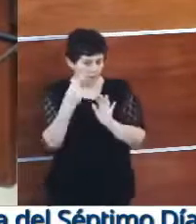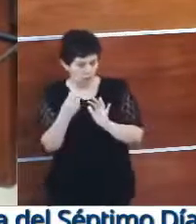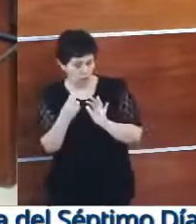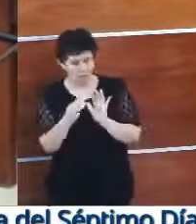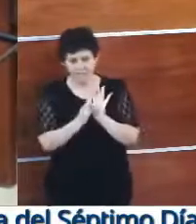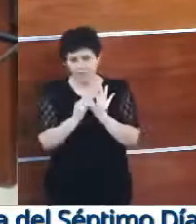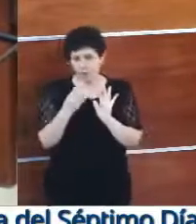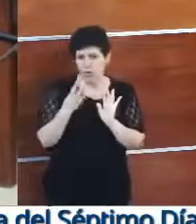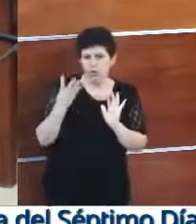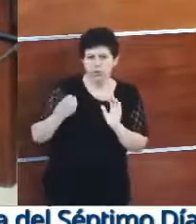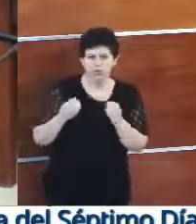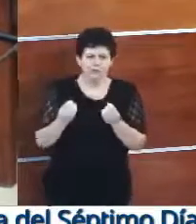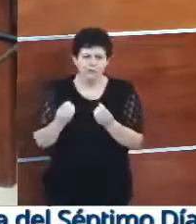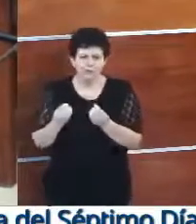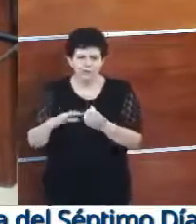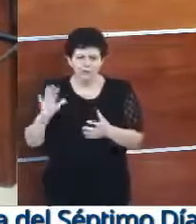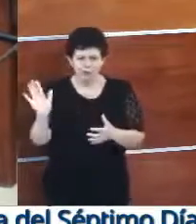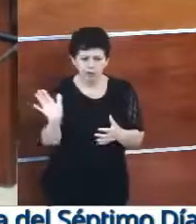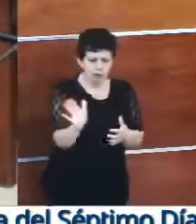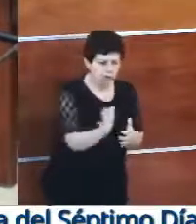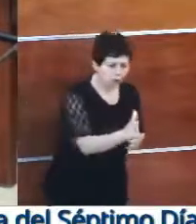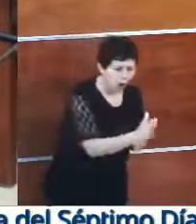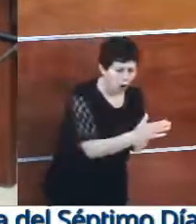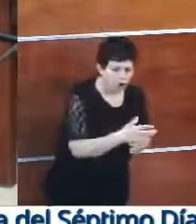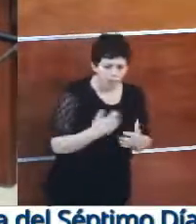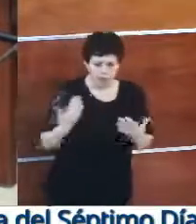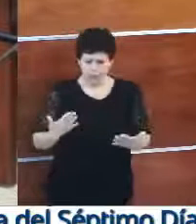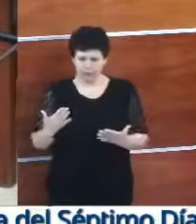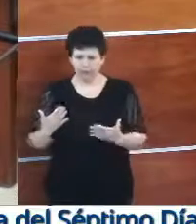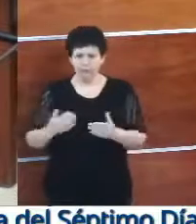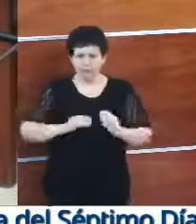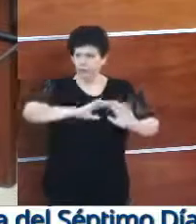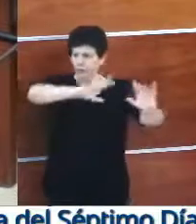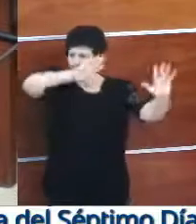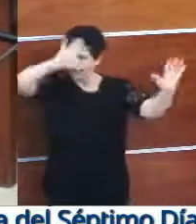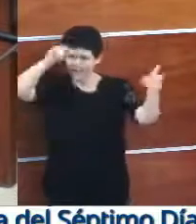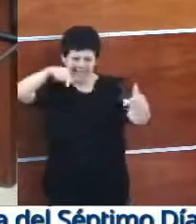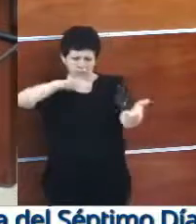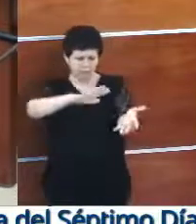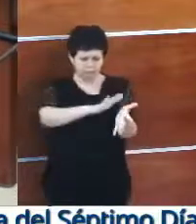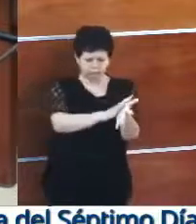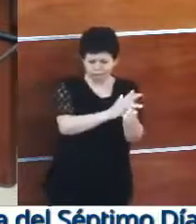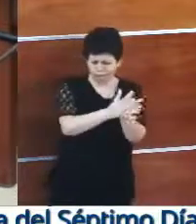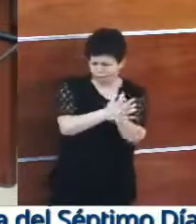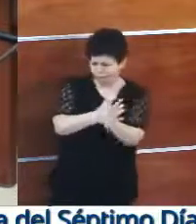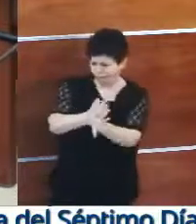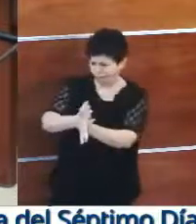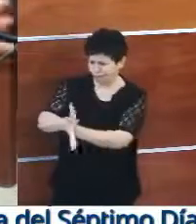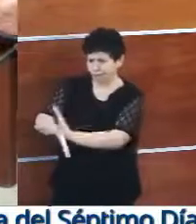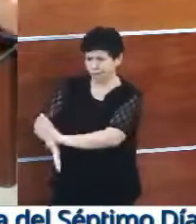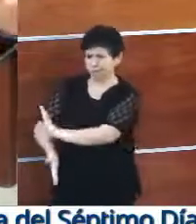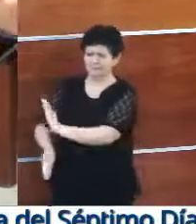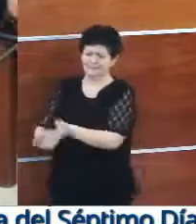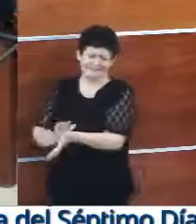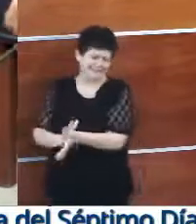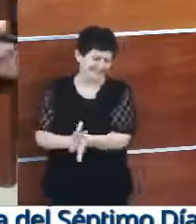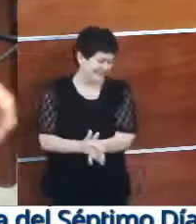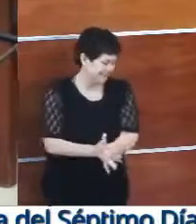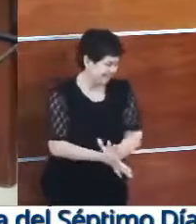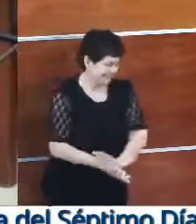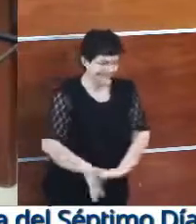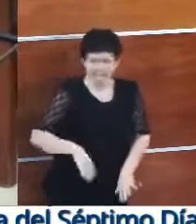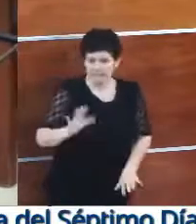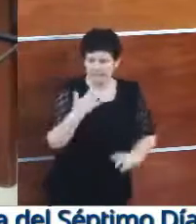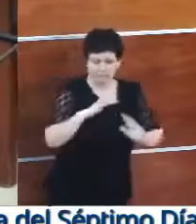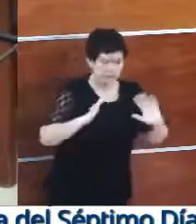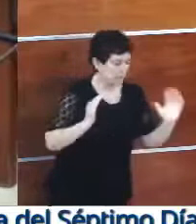piedra cortada desde el monte, no por mano humana, y reducirá a todo este mundo en trizas, en polvo.